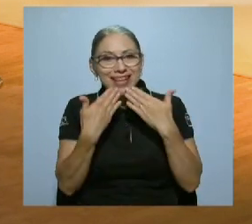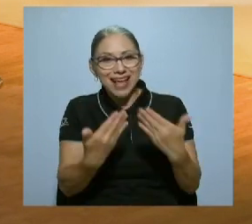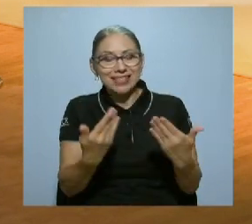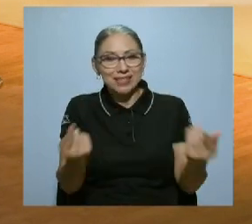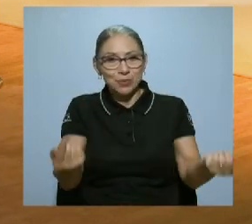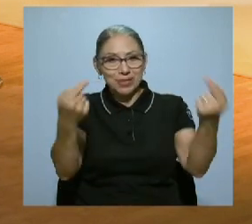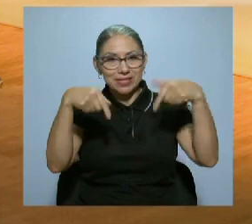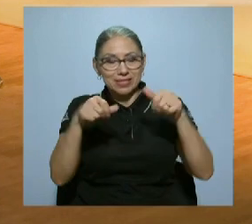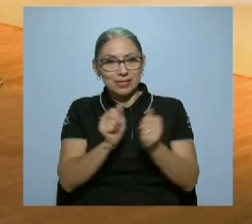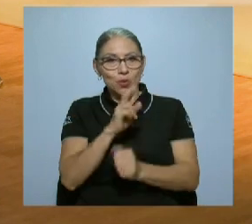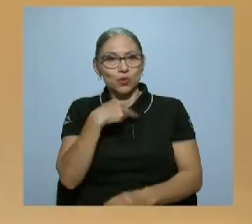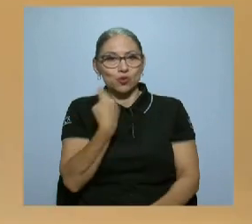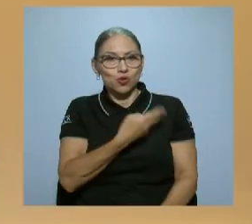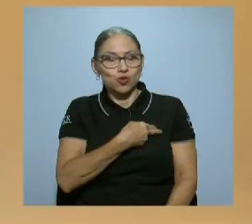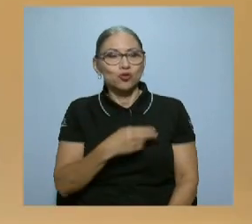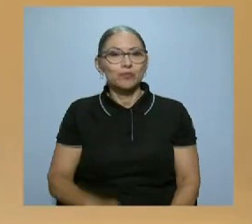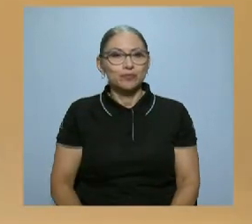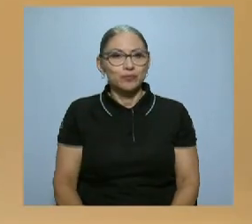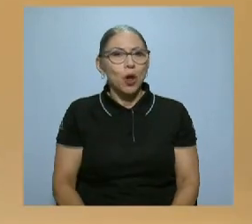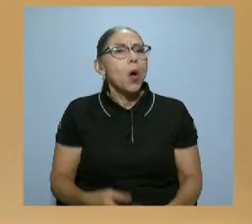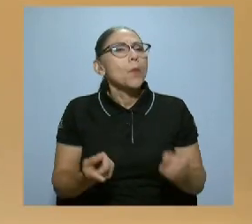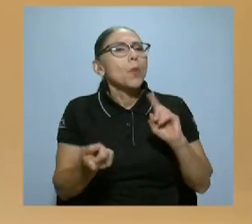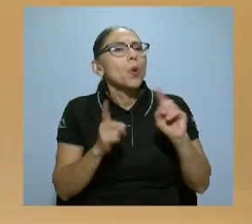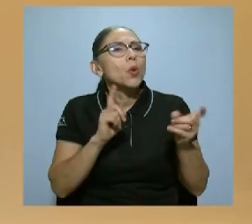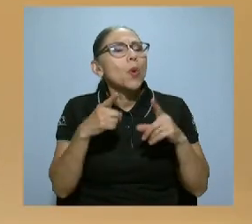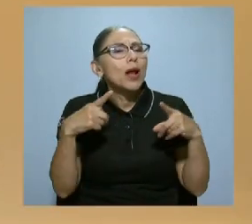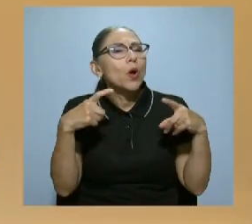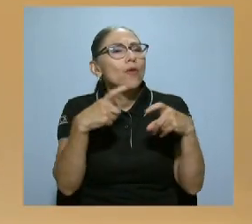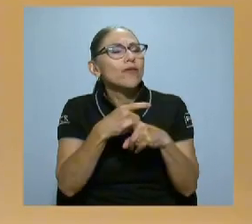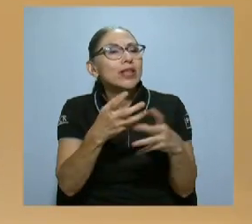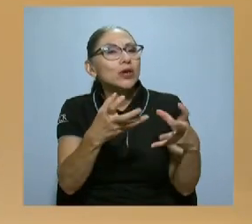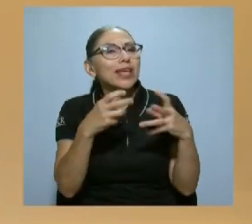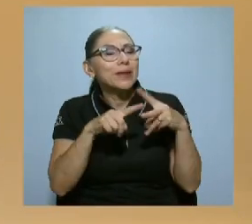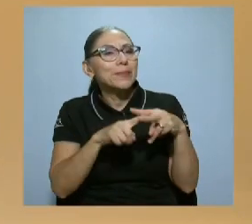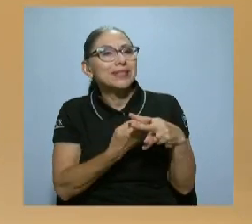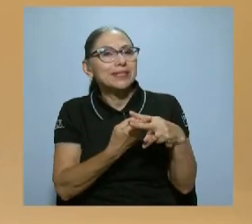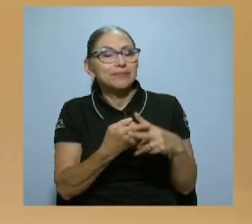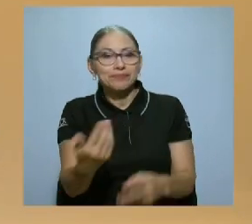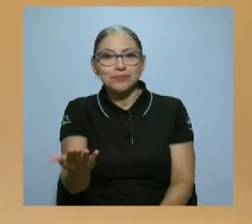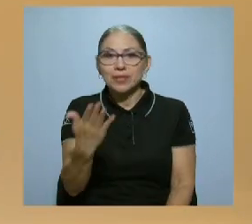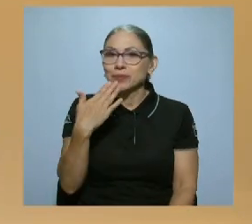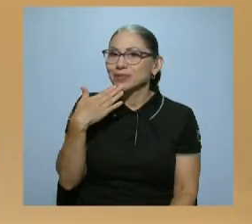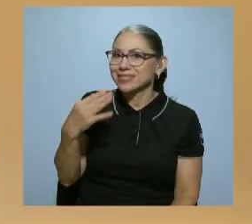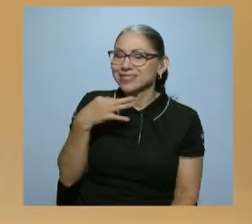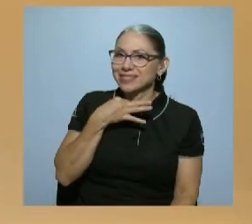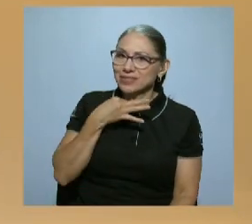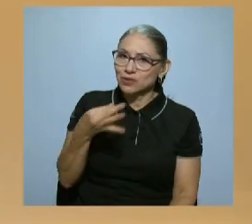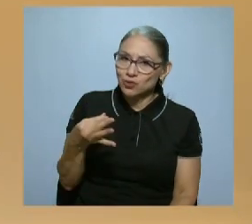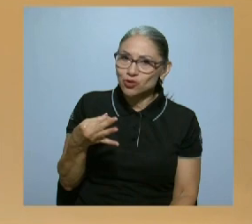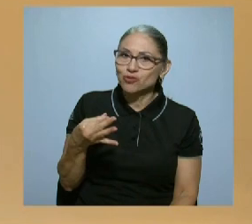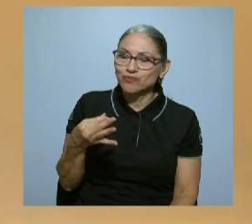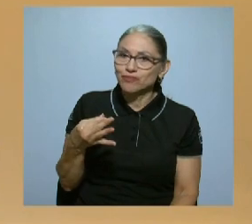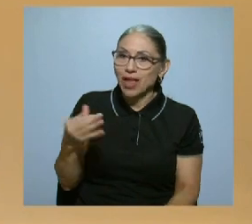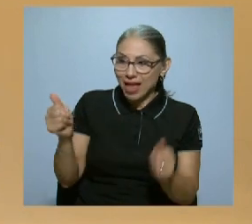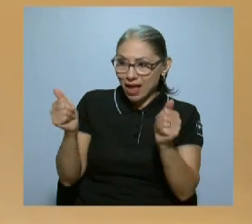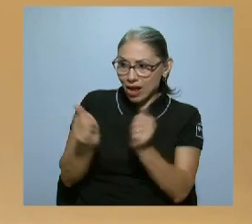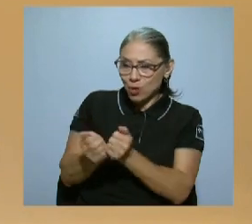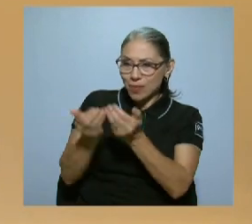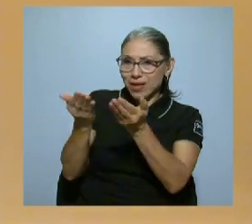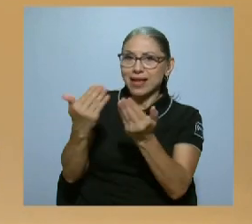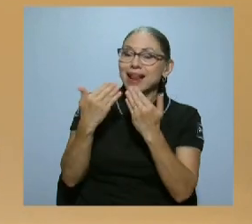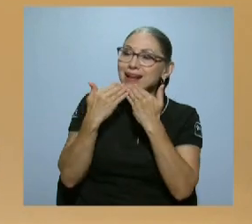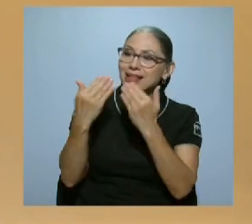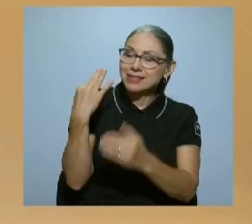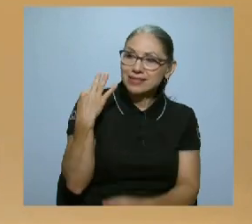con nosotros. ¿Por cuál conflicto quiere empezar? Bueno, muchas gracias, un gran gusto de acompañarlo y agradecer